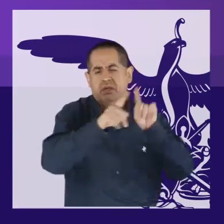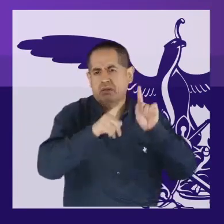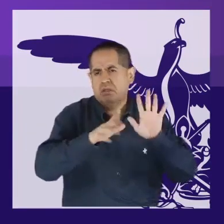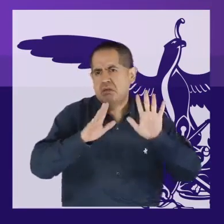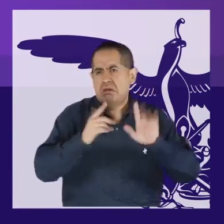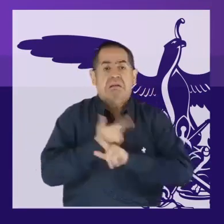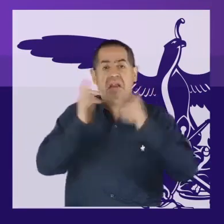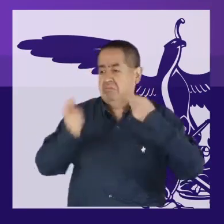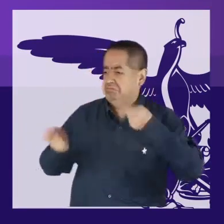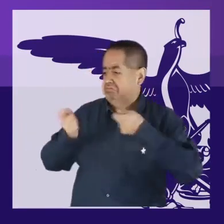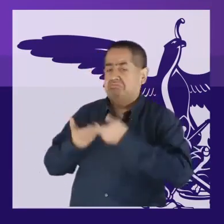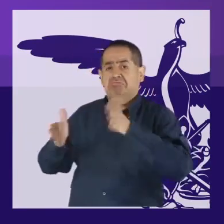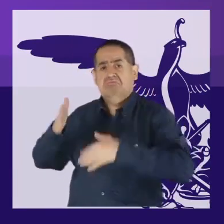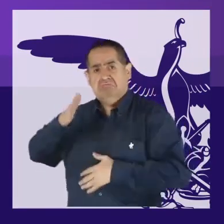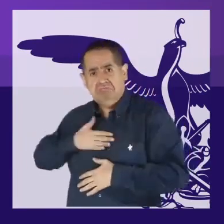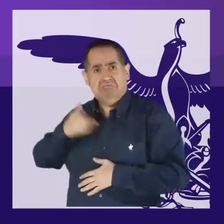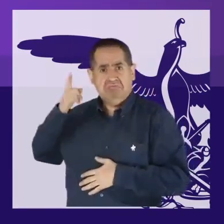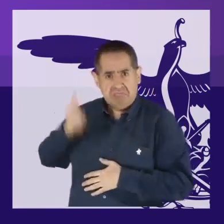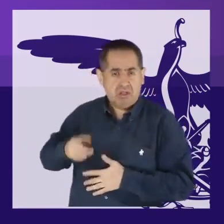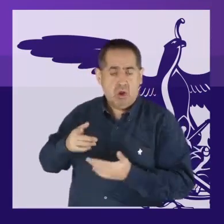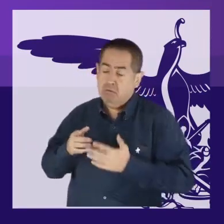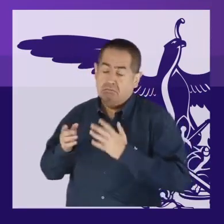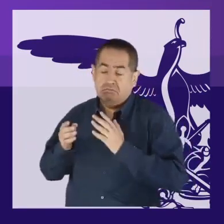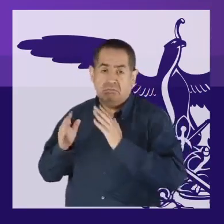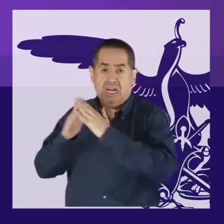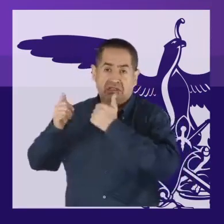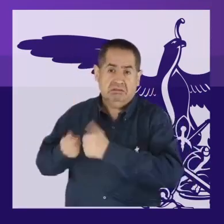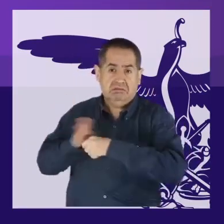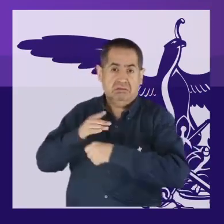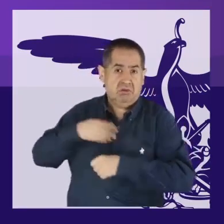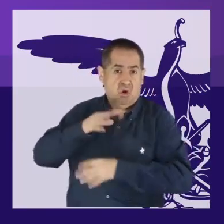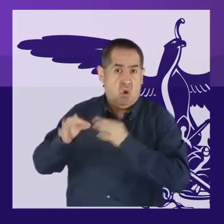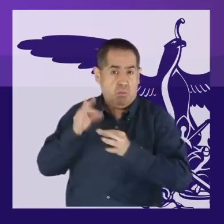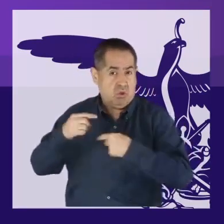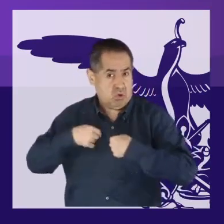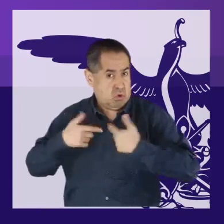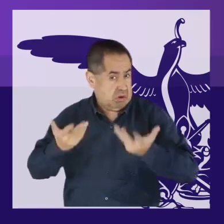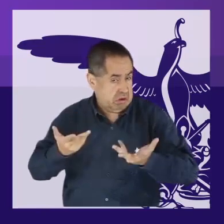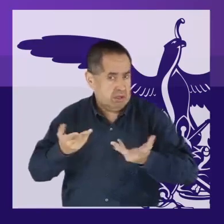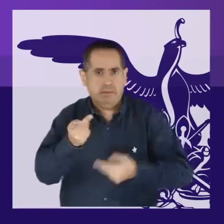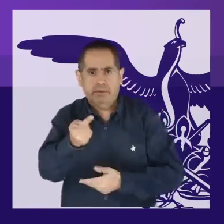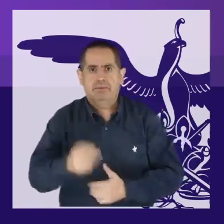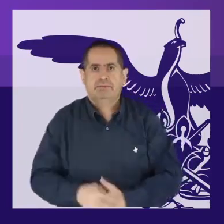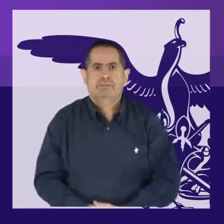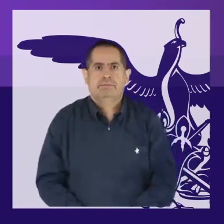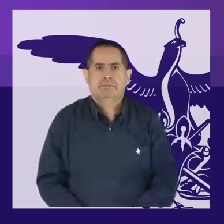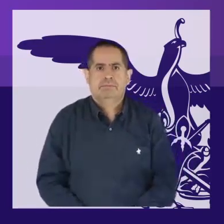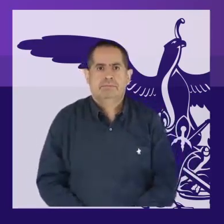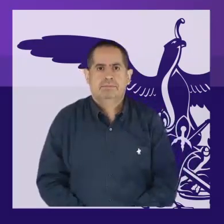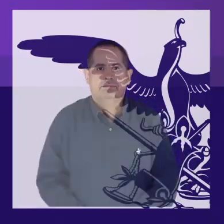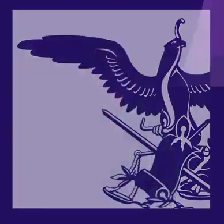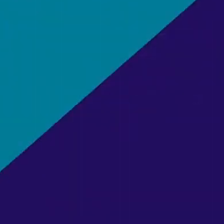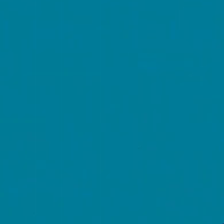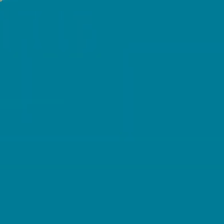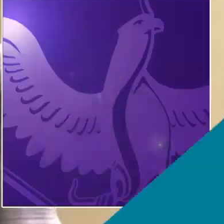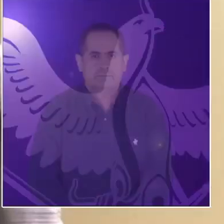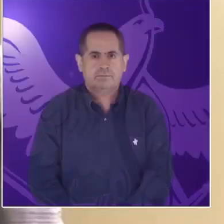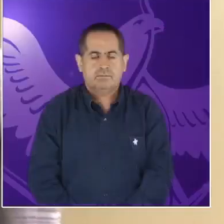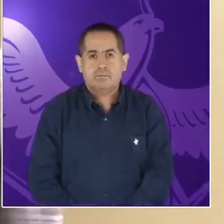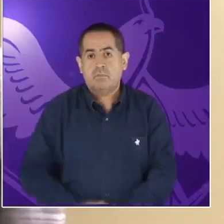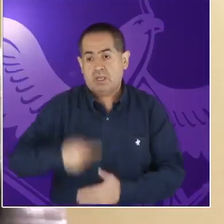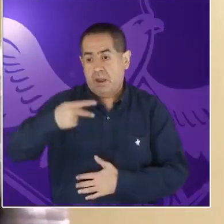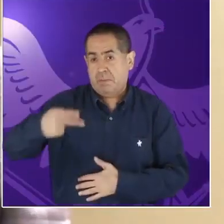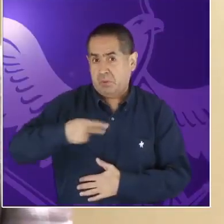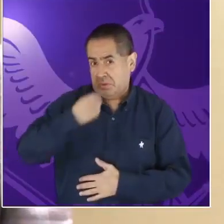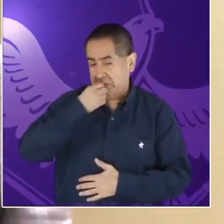el papel de los adultos responsables se puede extender ilimitadamente sobre sus hijos y más en tiempos de confinamiento? Esa